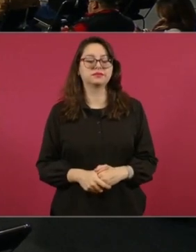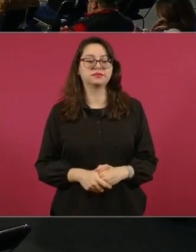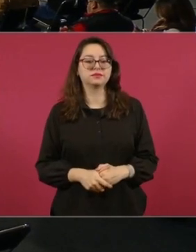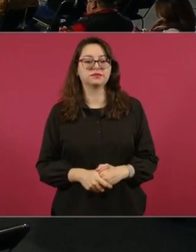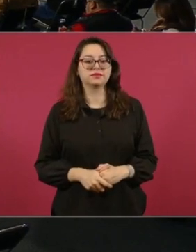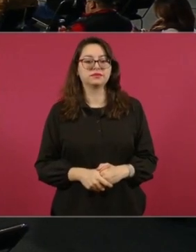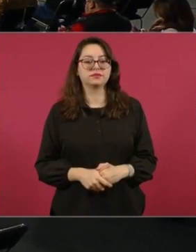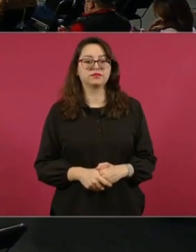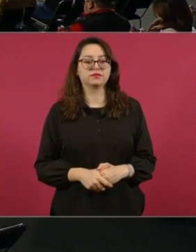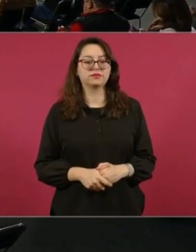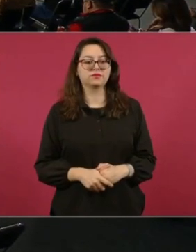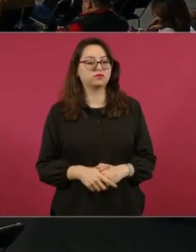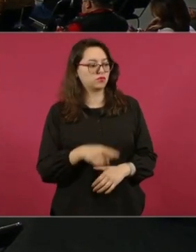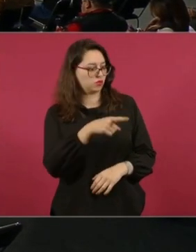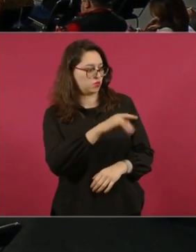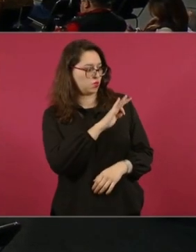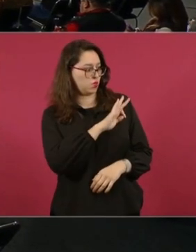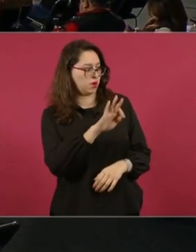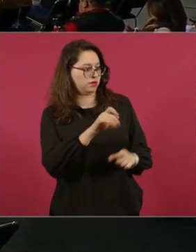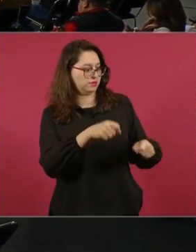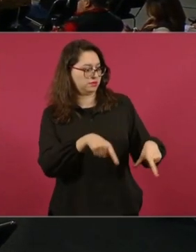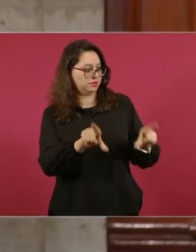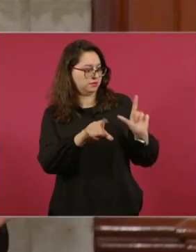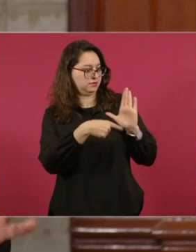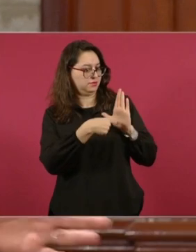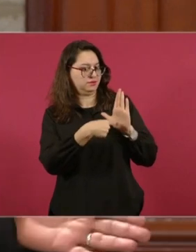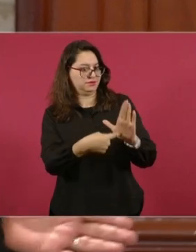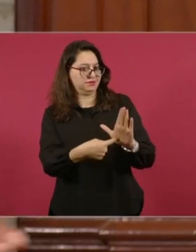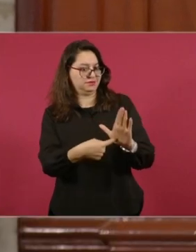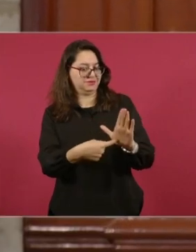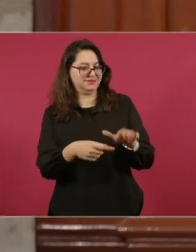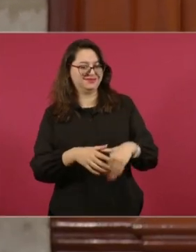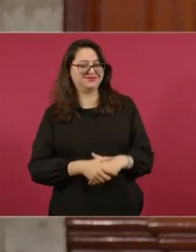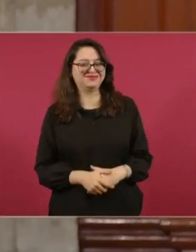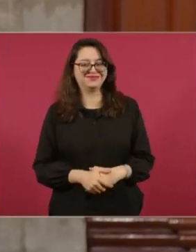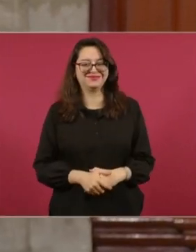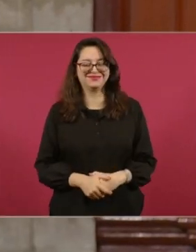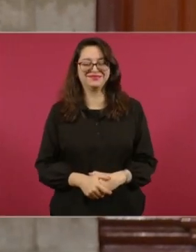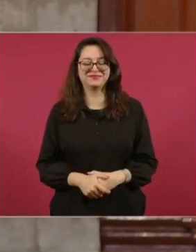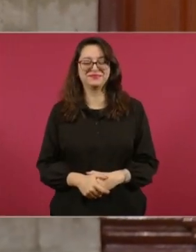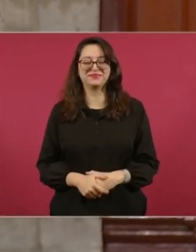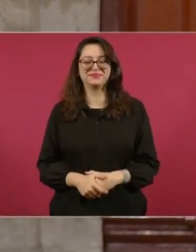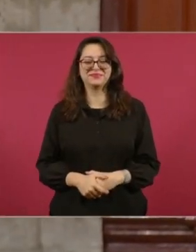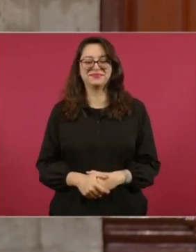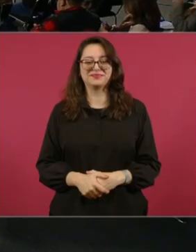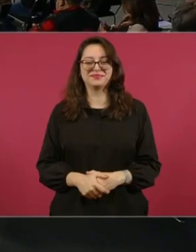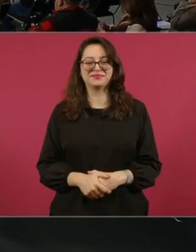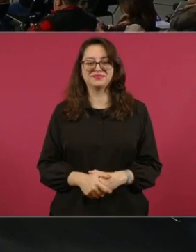Tú sí puedes ponerlo, ¿no?